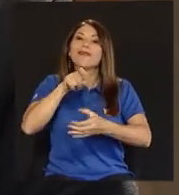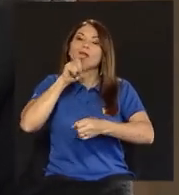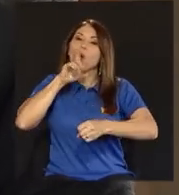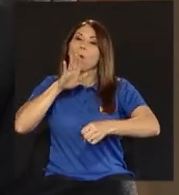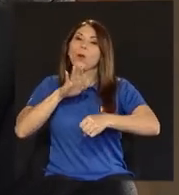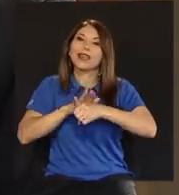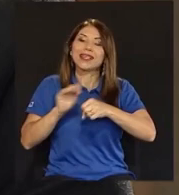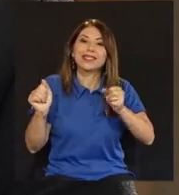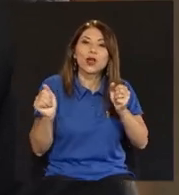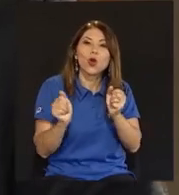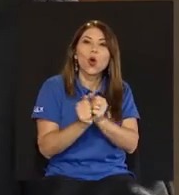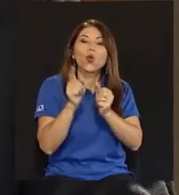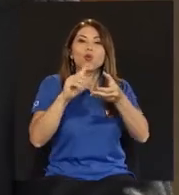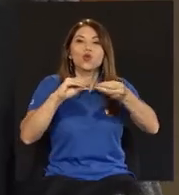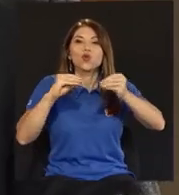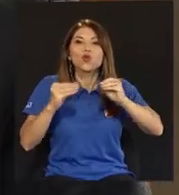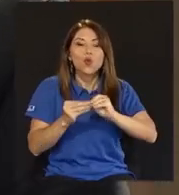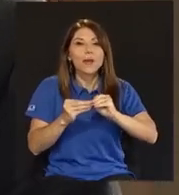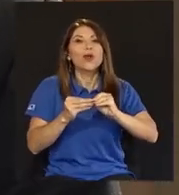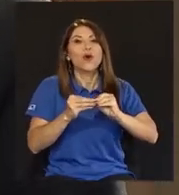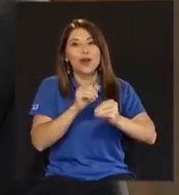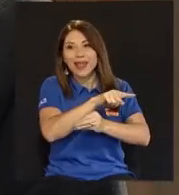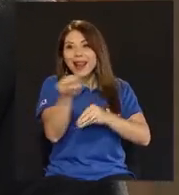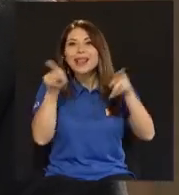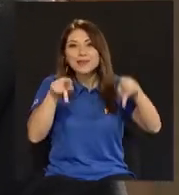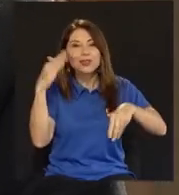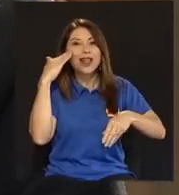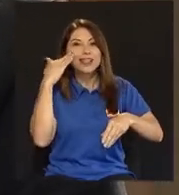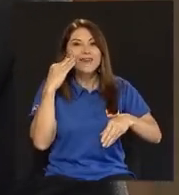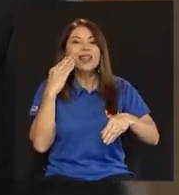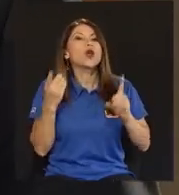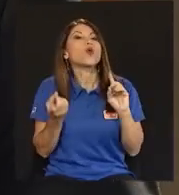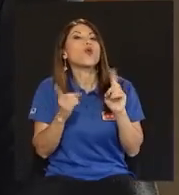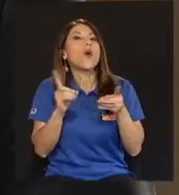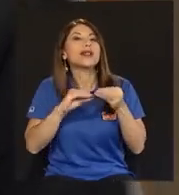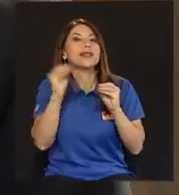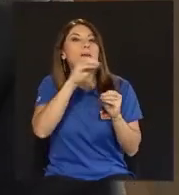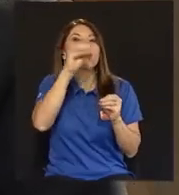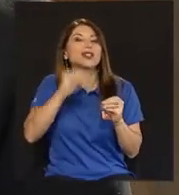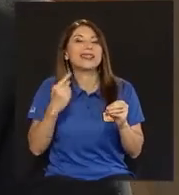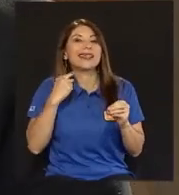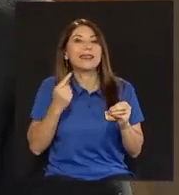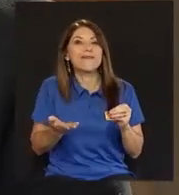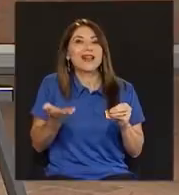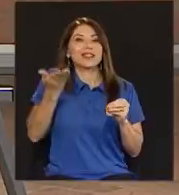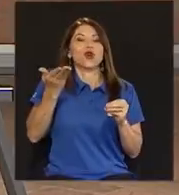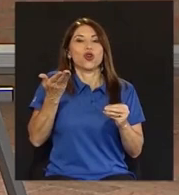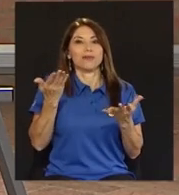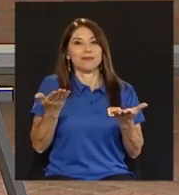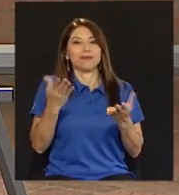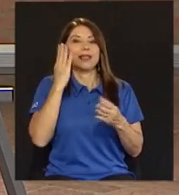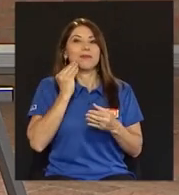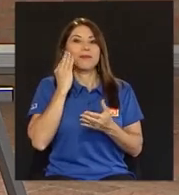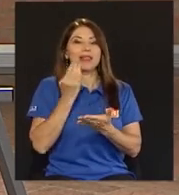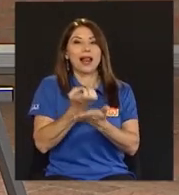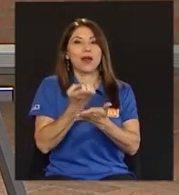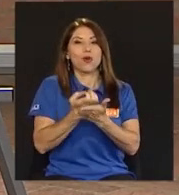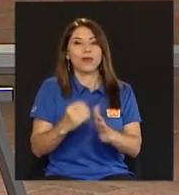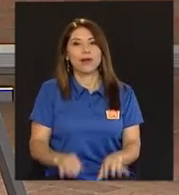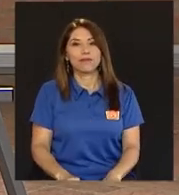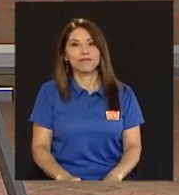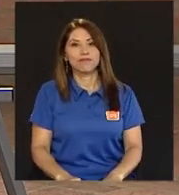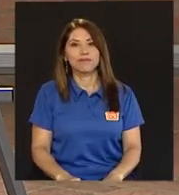por la población, en un horizonte temporal de cuál es la inflación que la economía experimentará. Ahora, hay una pregunta